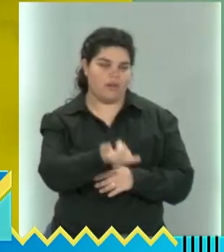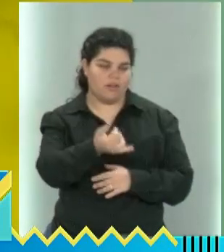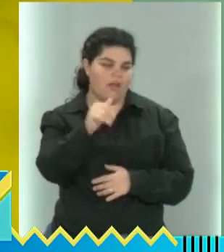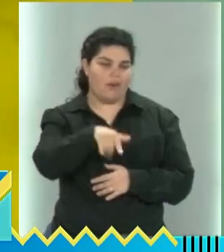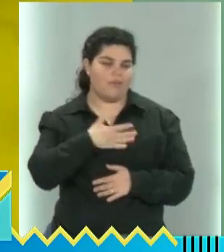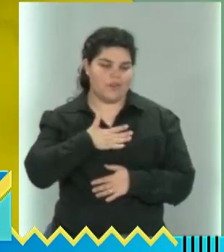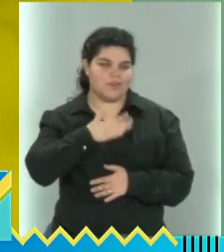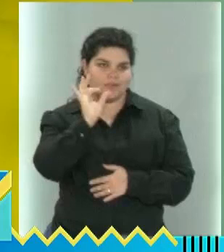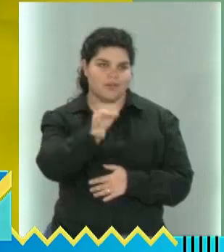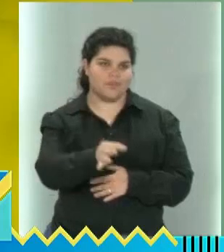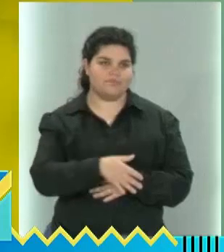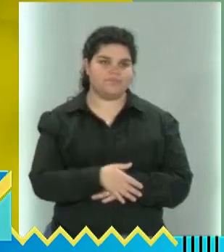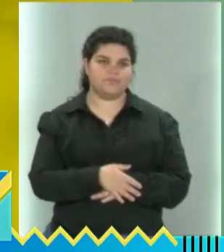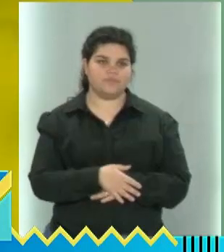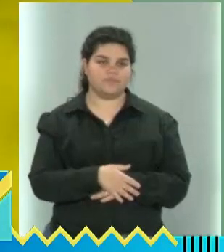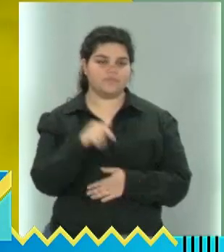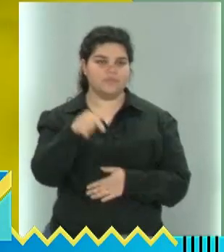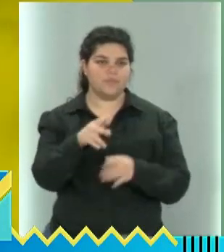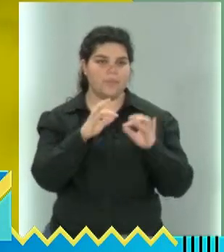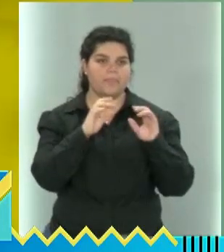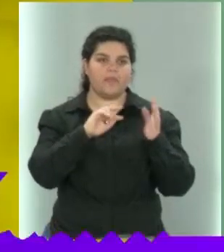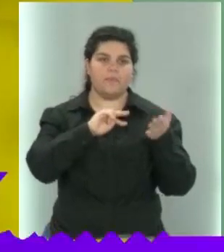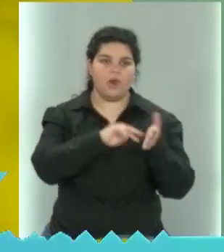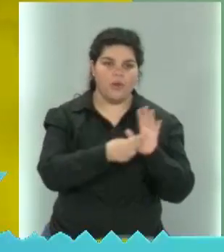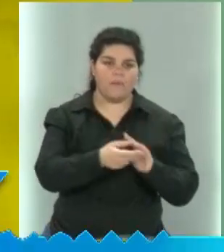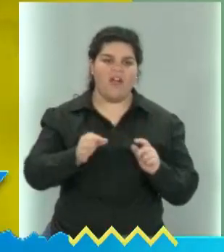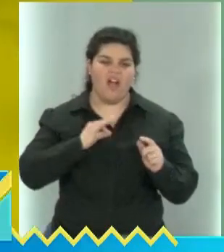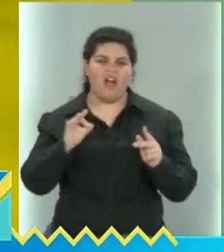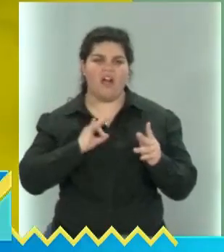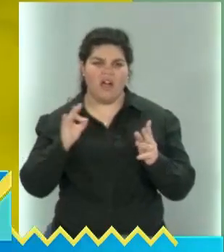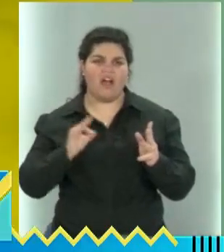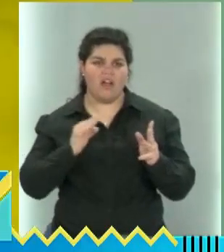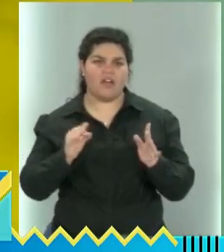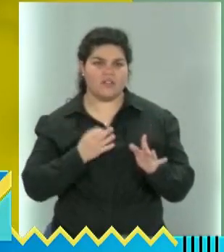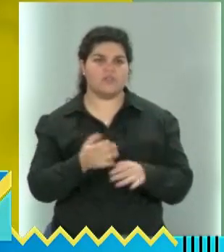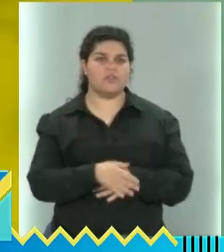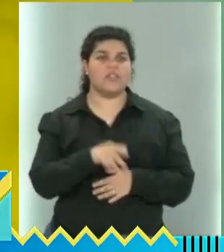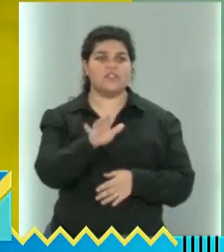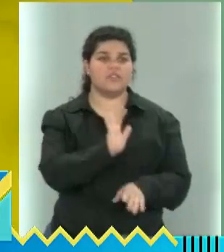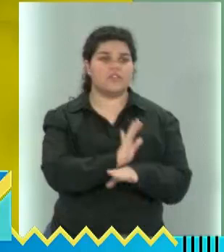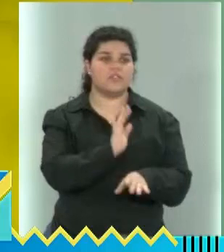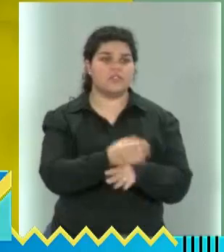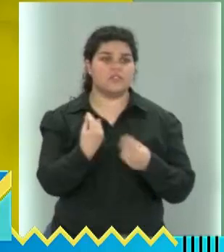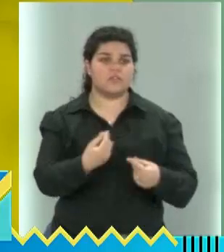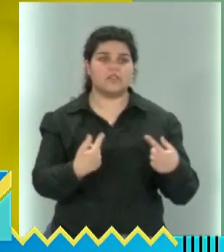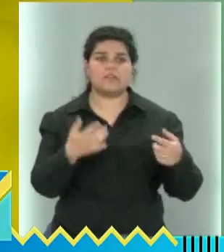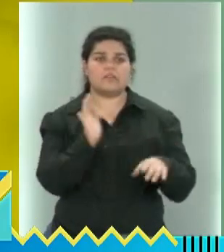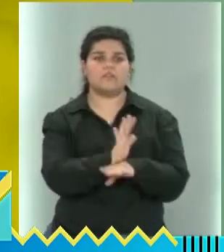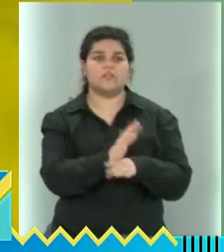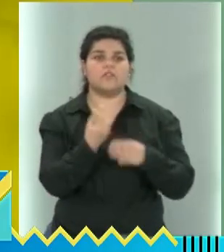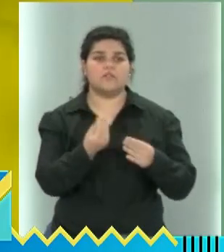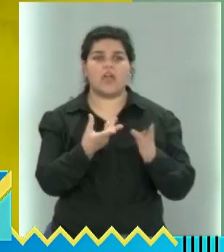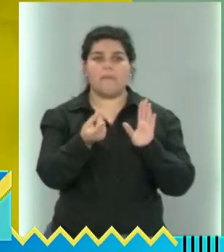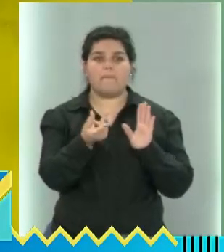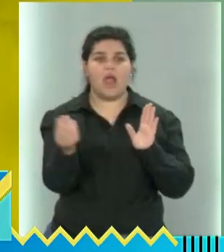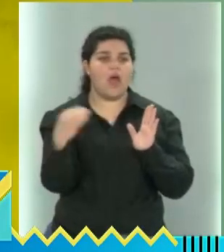El hecho que este conflicto se repita año a año habla obviamente de un desfinanciamiento de la